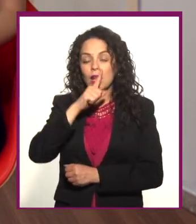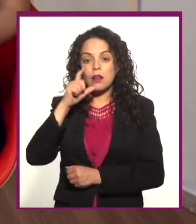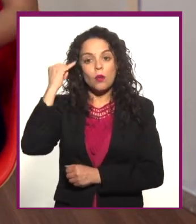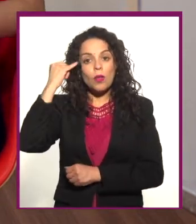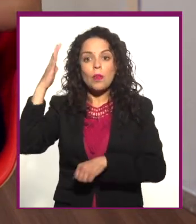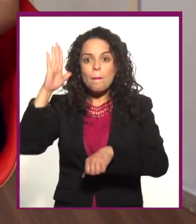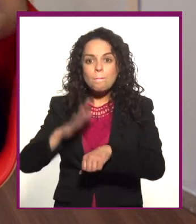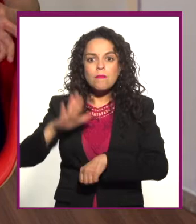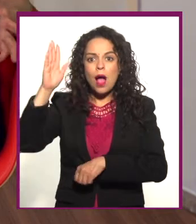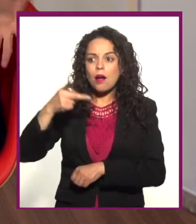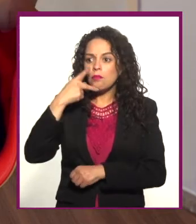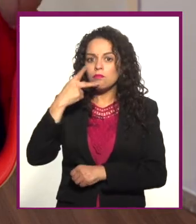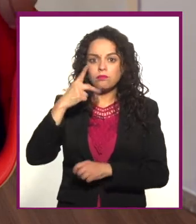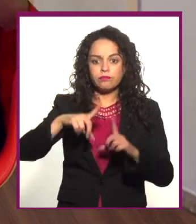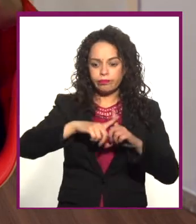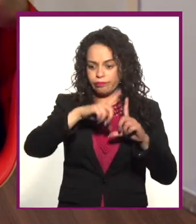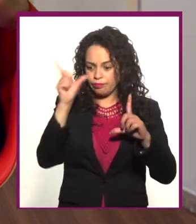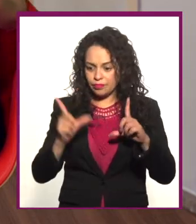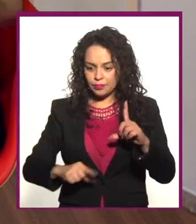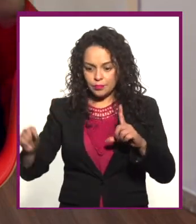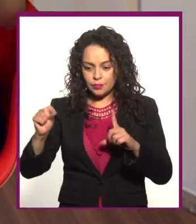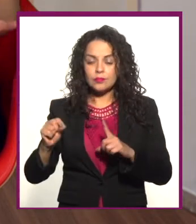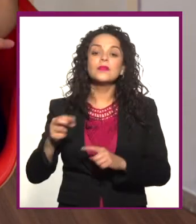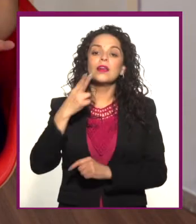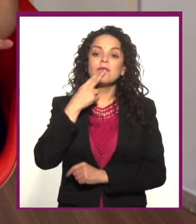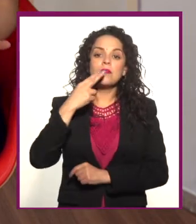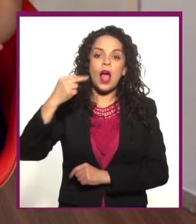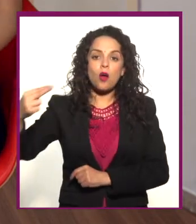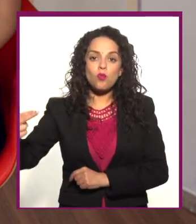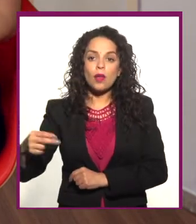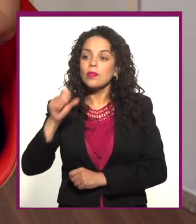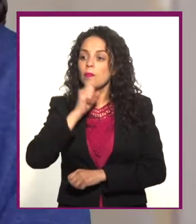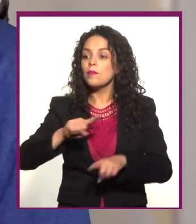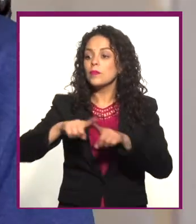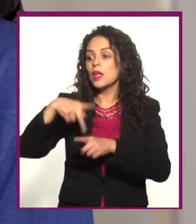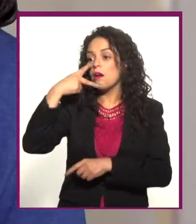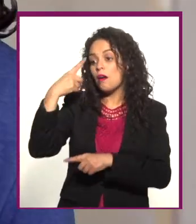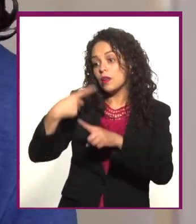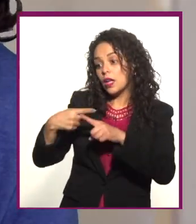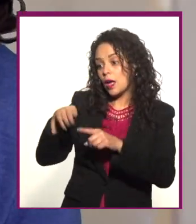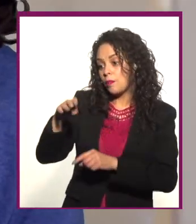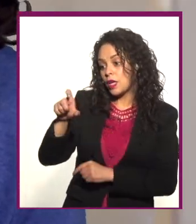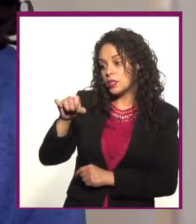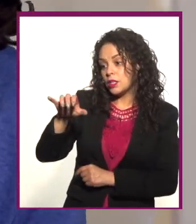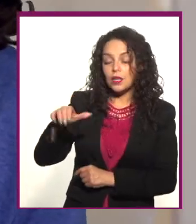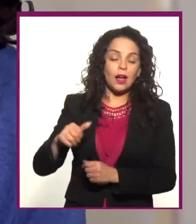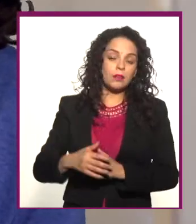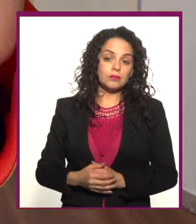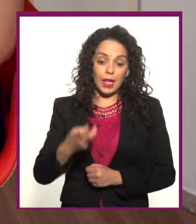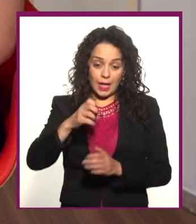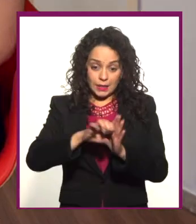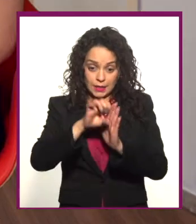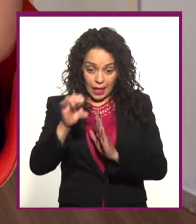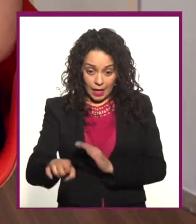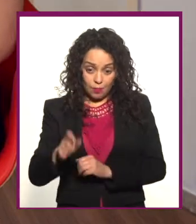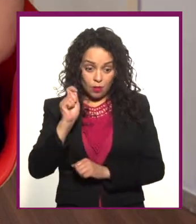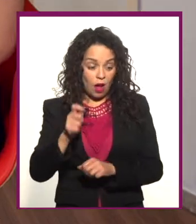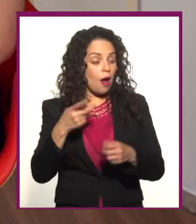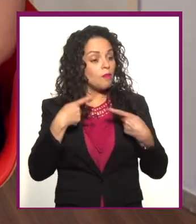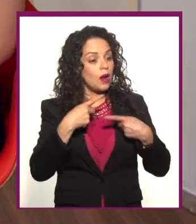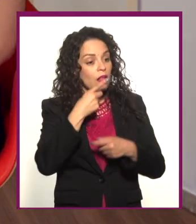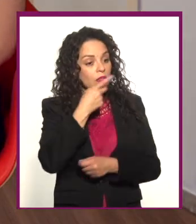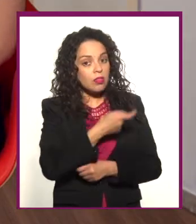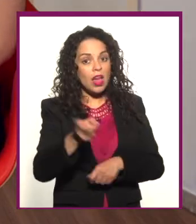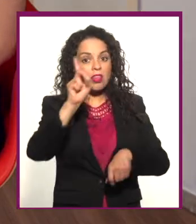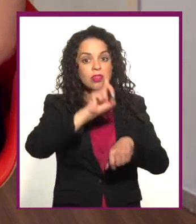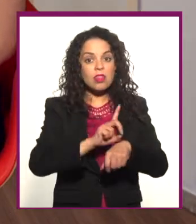lengua indígena más hablada de nuestro país, el náhuatl, misma que hablaban los mexicas. Estos ejemplos, a los que algunas personas